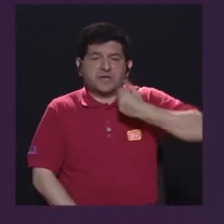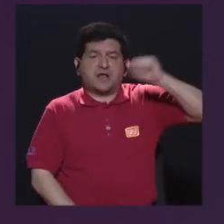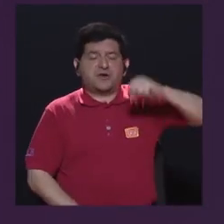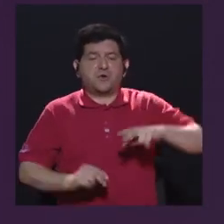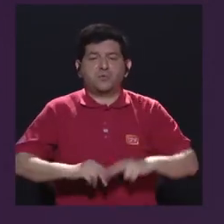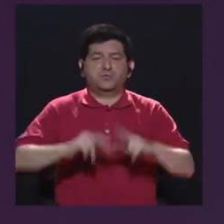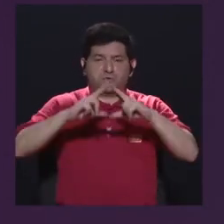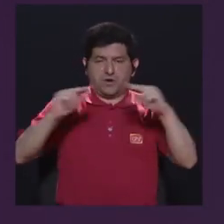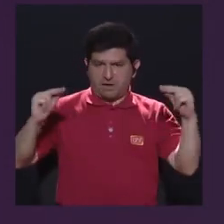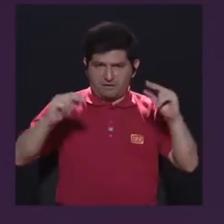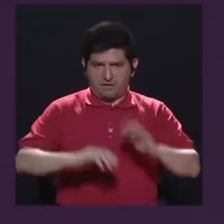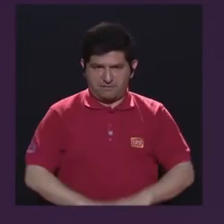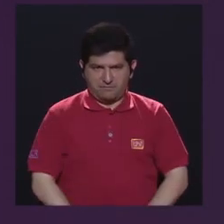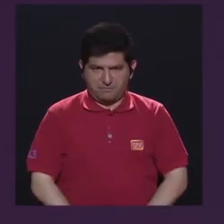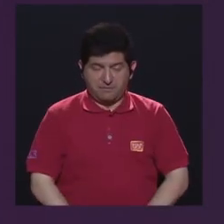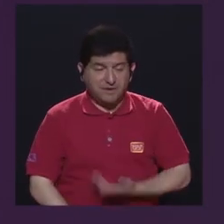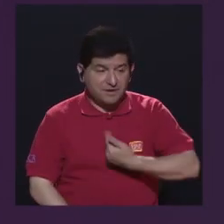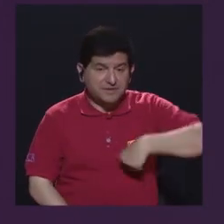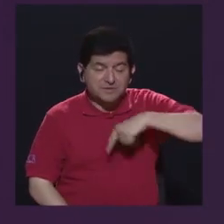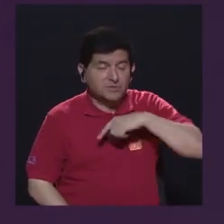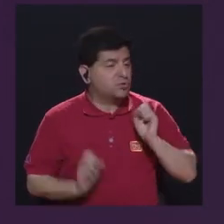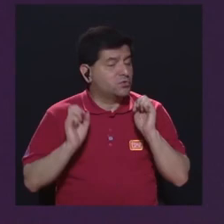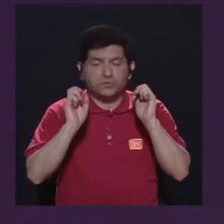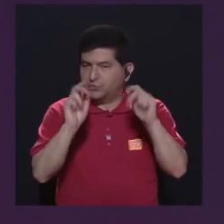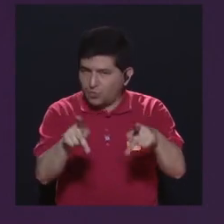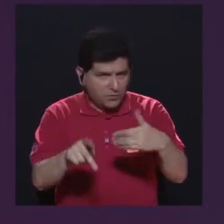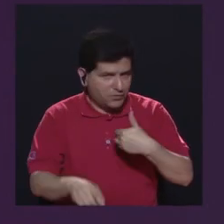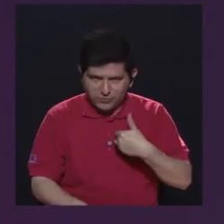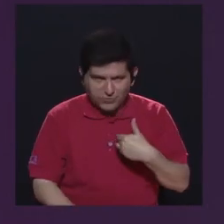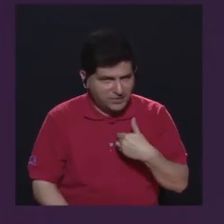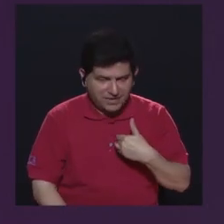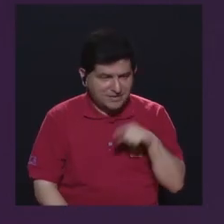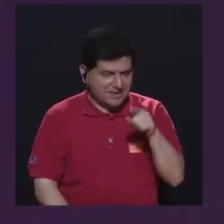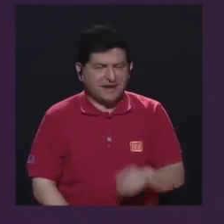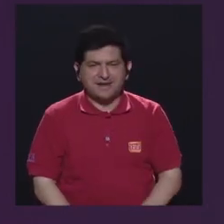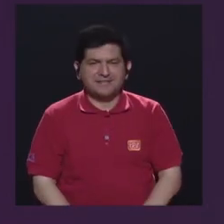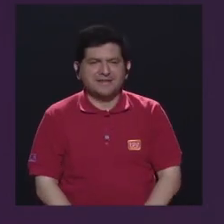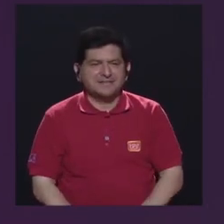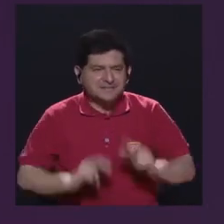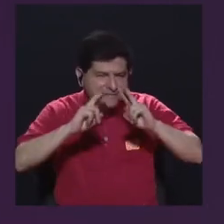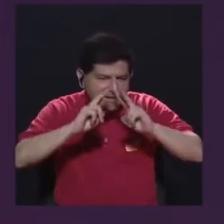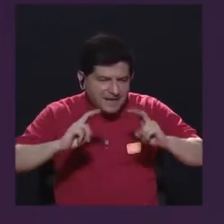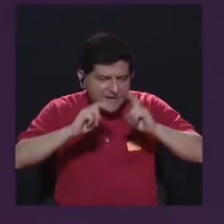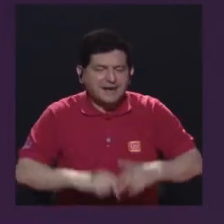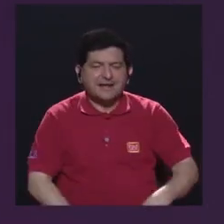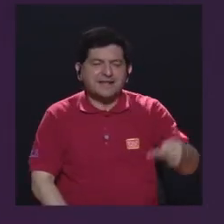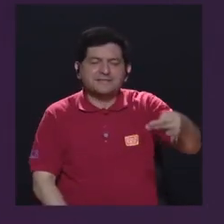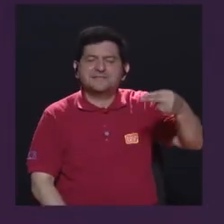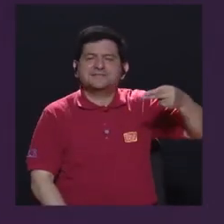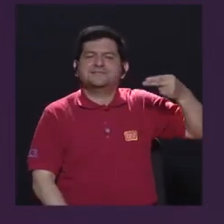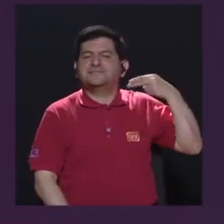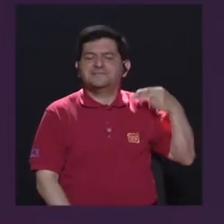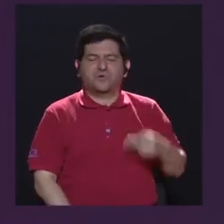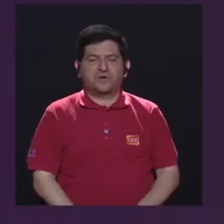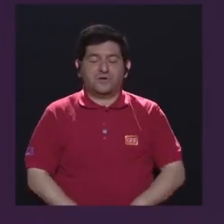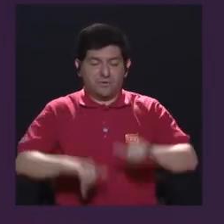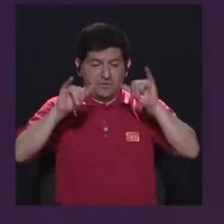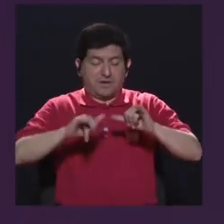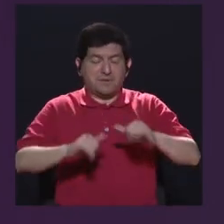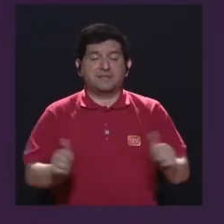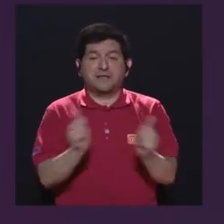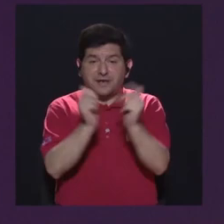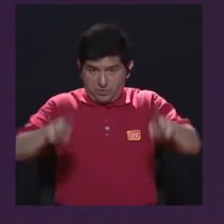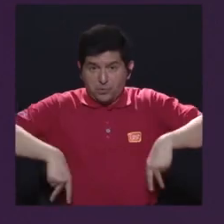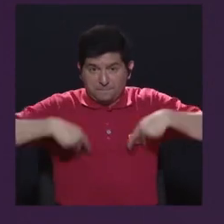o sea, si no hay una posibilidad de ese agenciamiento, de esa línea cronológica que nos mantiene vivas, o